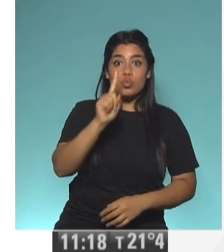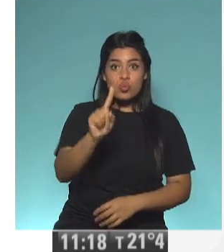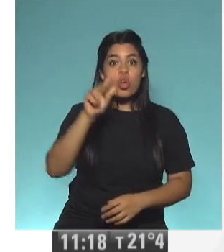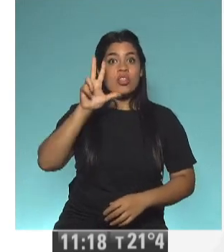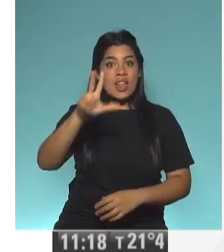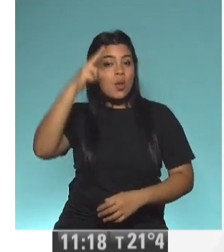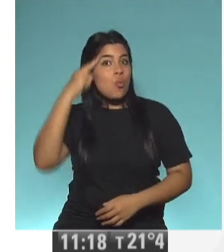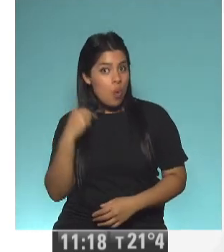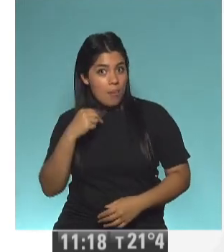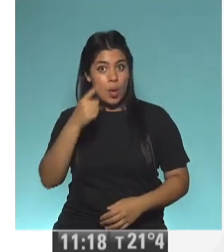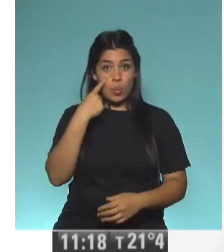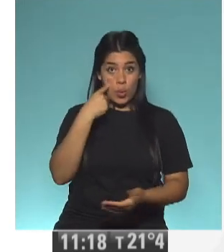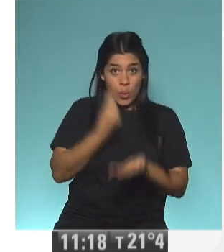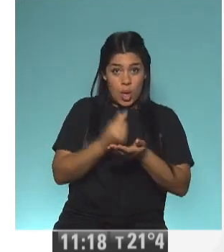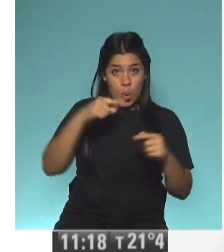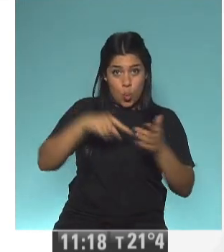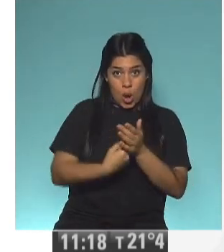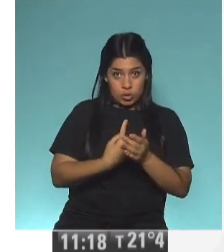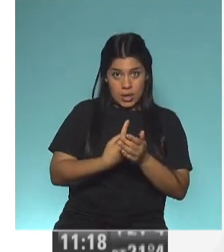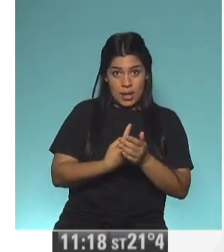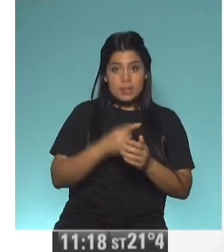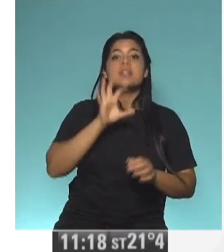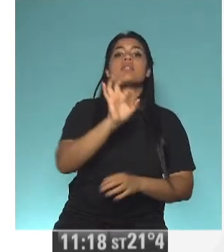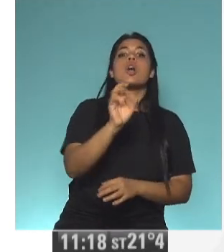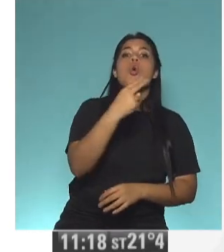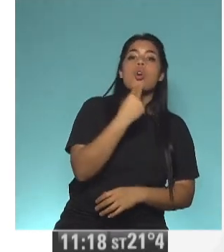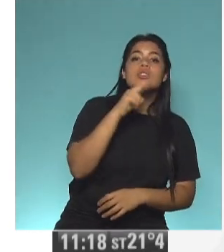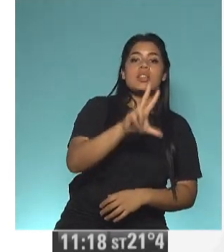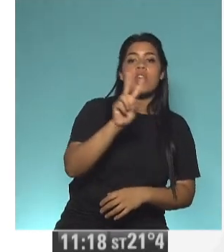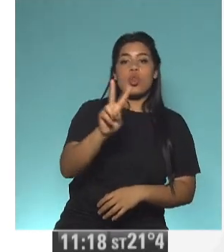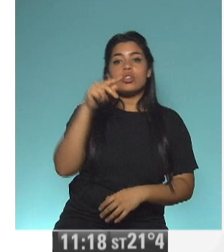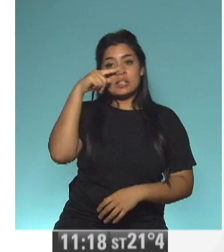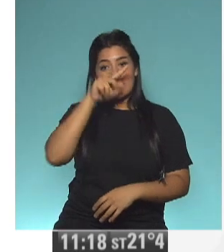11-3275-2139 si estás en la ciudad de Buenos Aires y